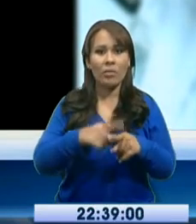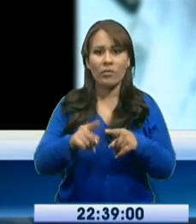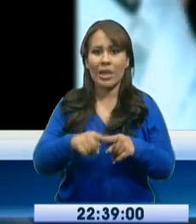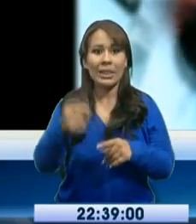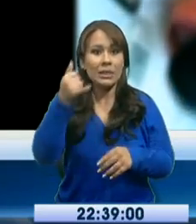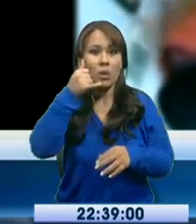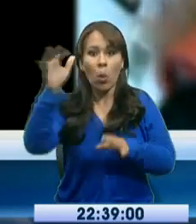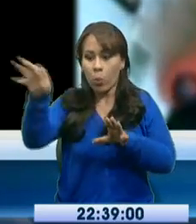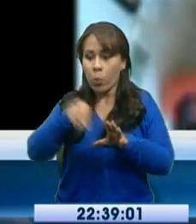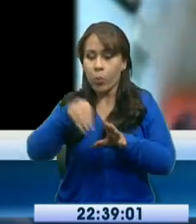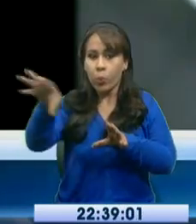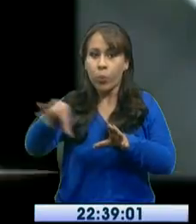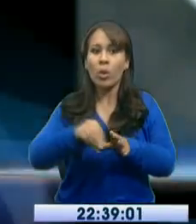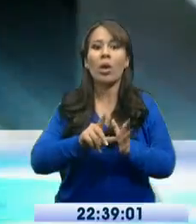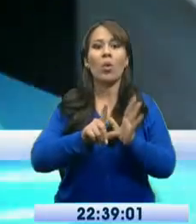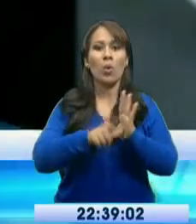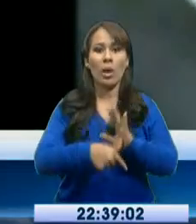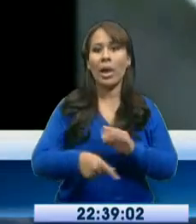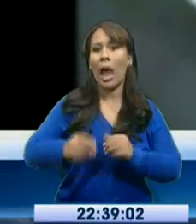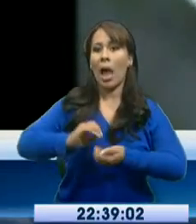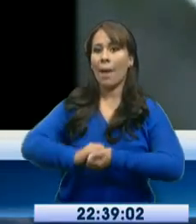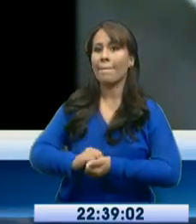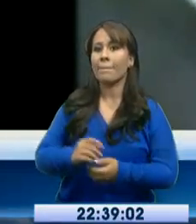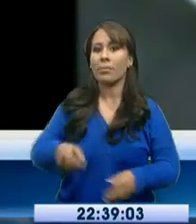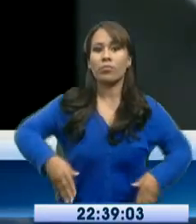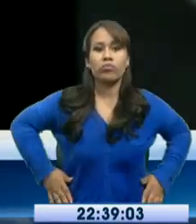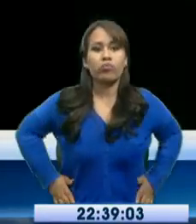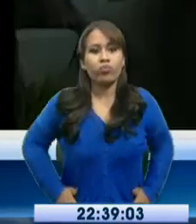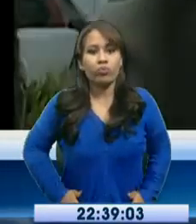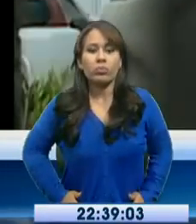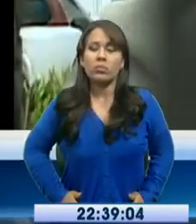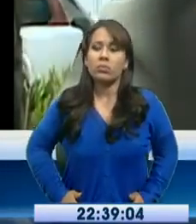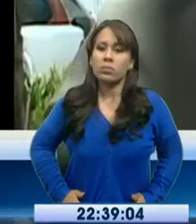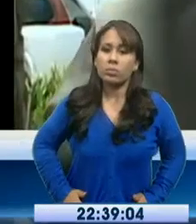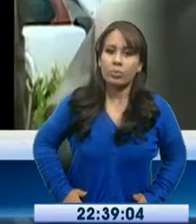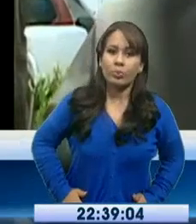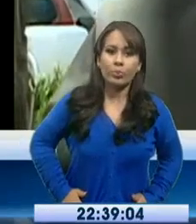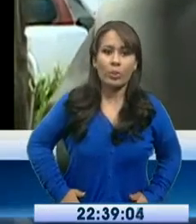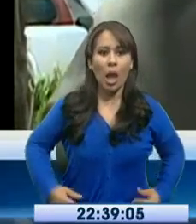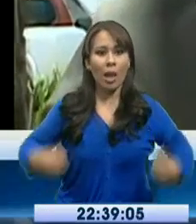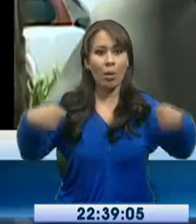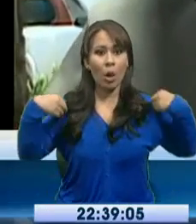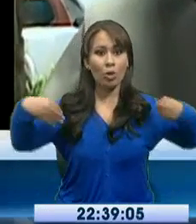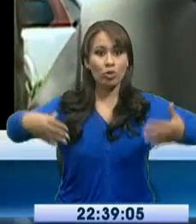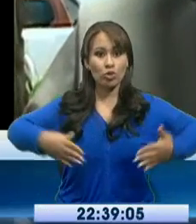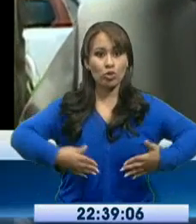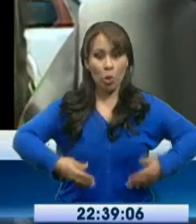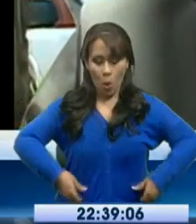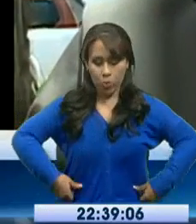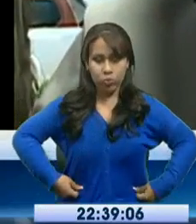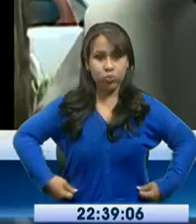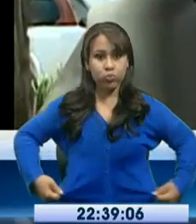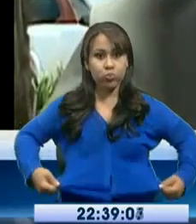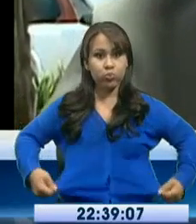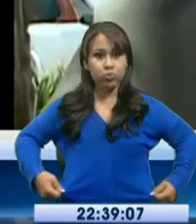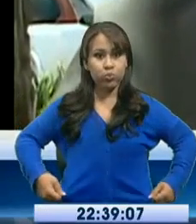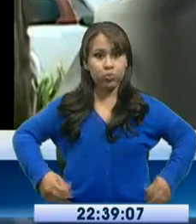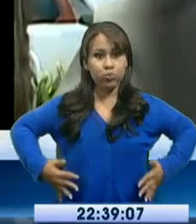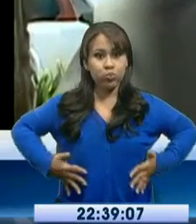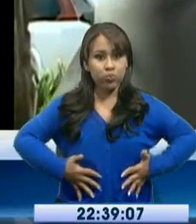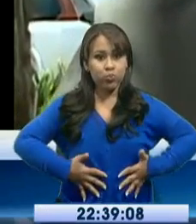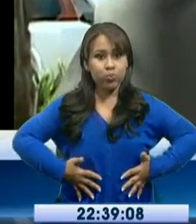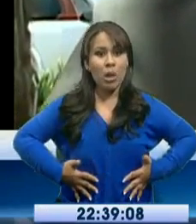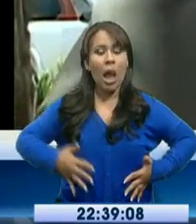celulares y se vuelve a encontrar con los amigos y salen del lugar. Ellos perfilaban cada uno de los locales comerciales con la finalidad